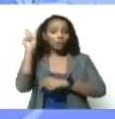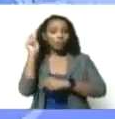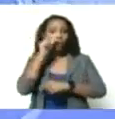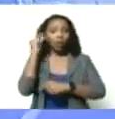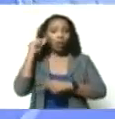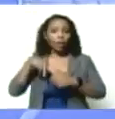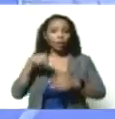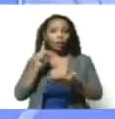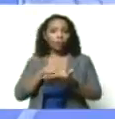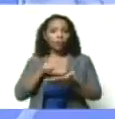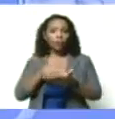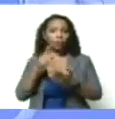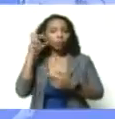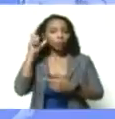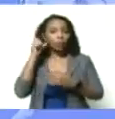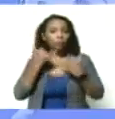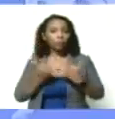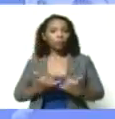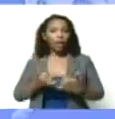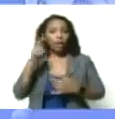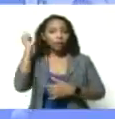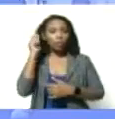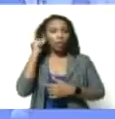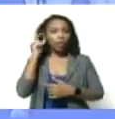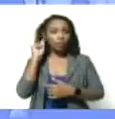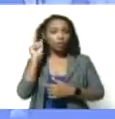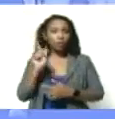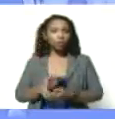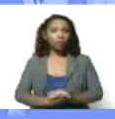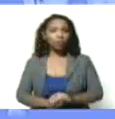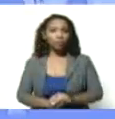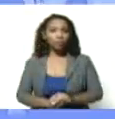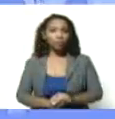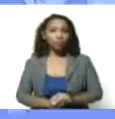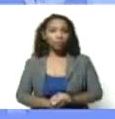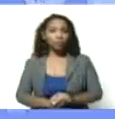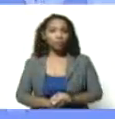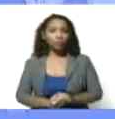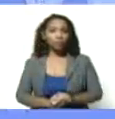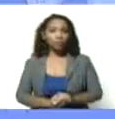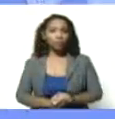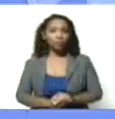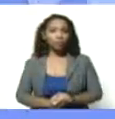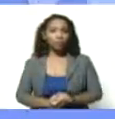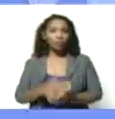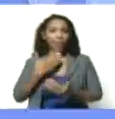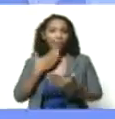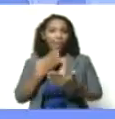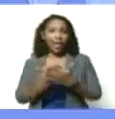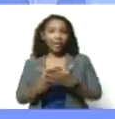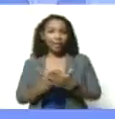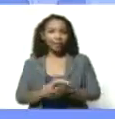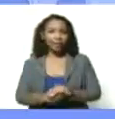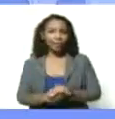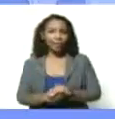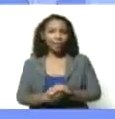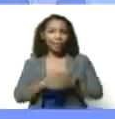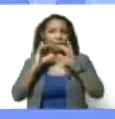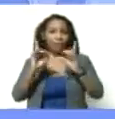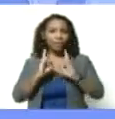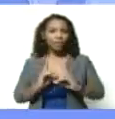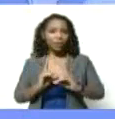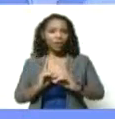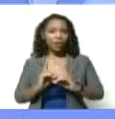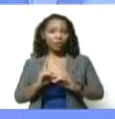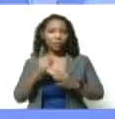están acá presentes. Vamos a escuchar de inmediato a la diputada Victoria Mata. Gracias por, bueno, decidieron